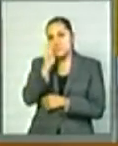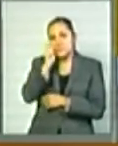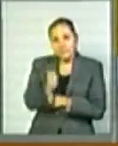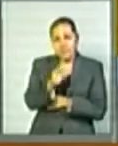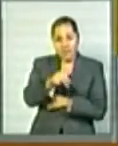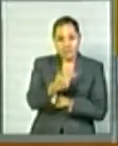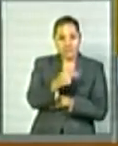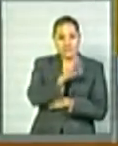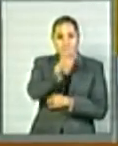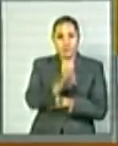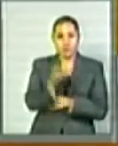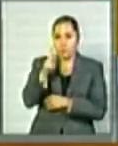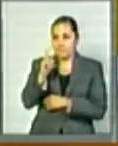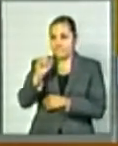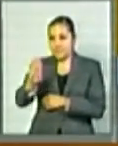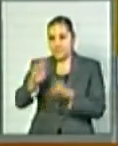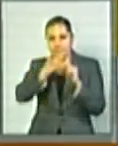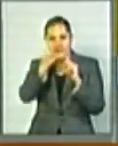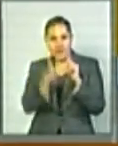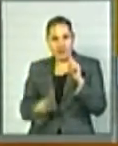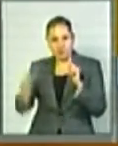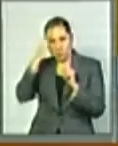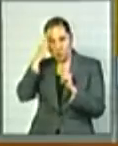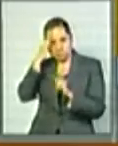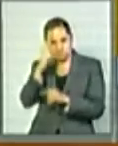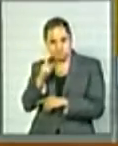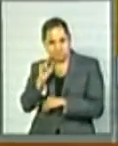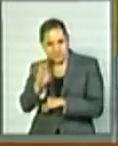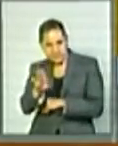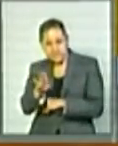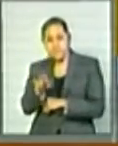PIB nacional. Según dicho reporte,